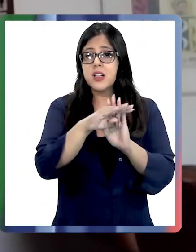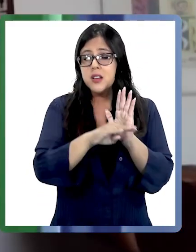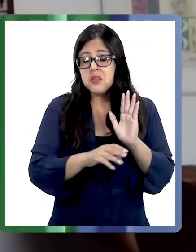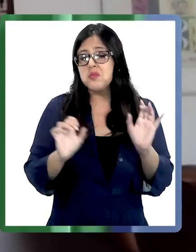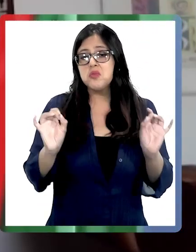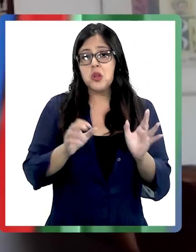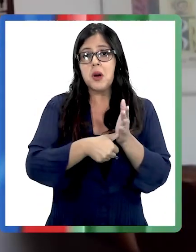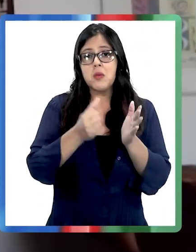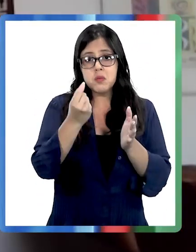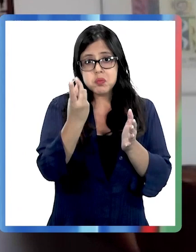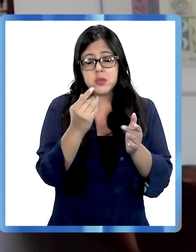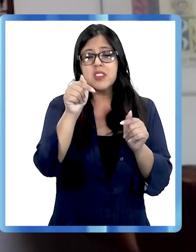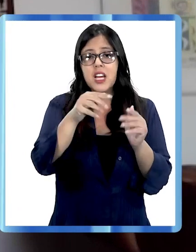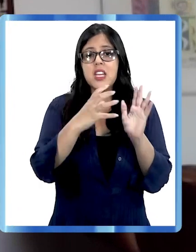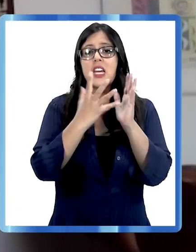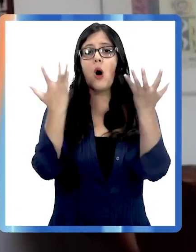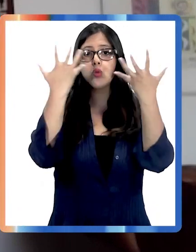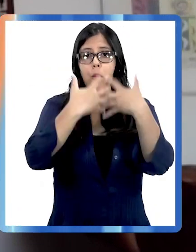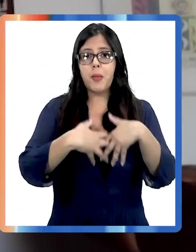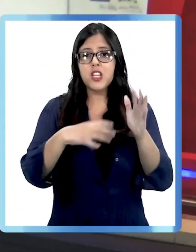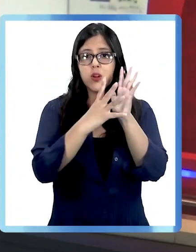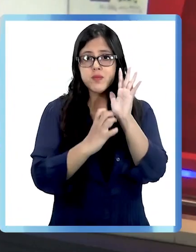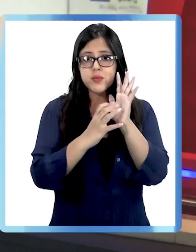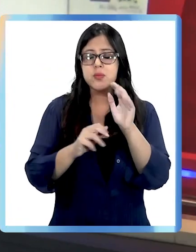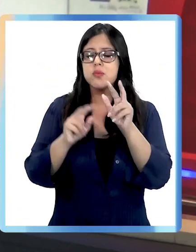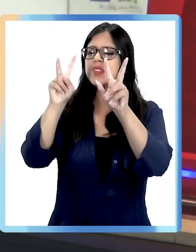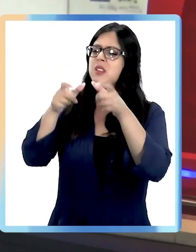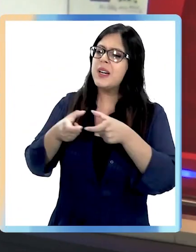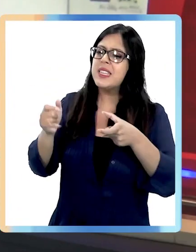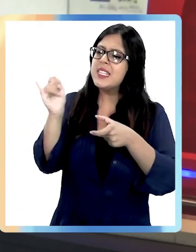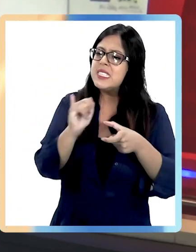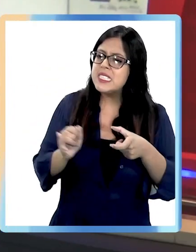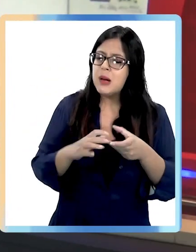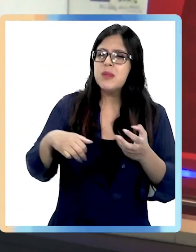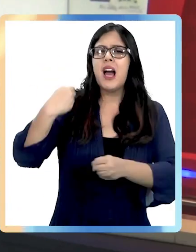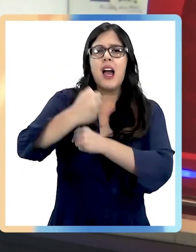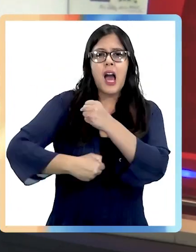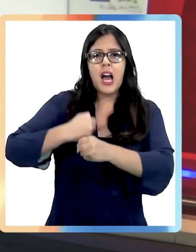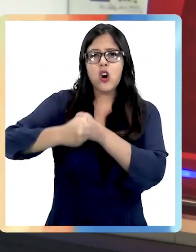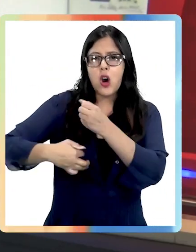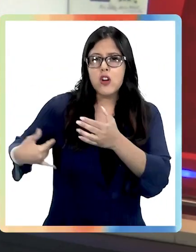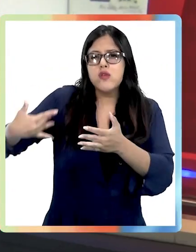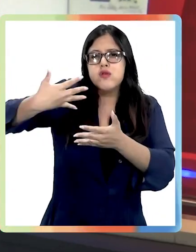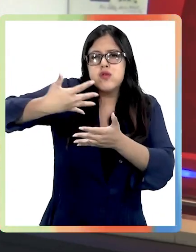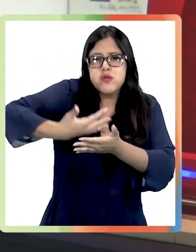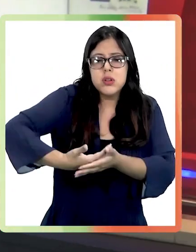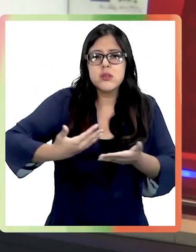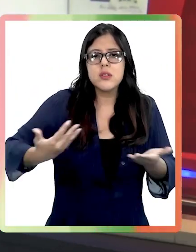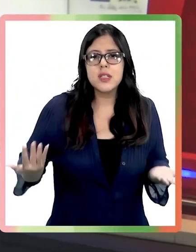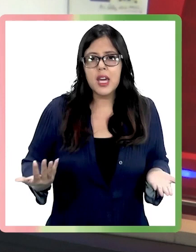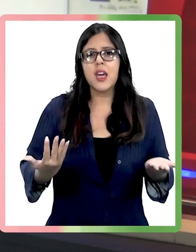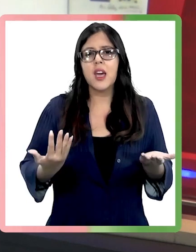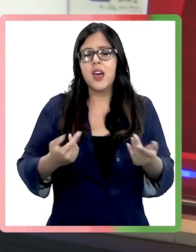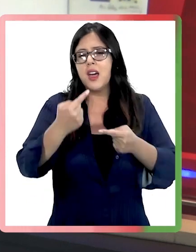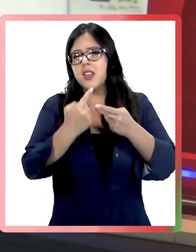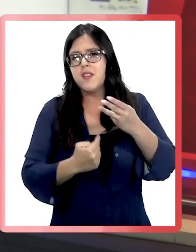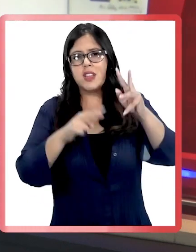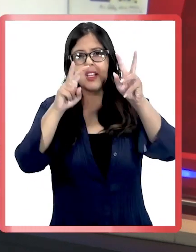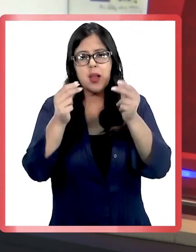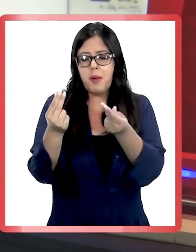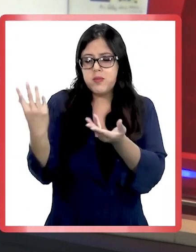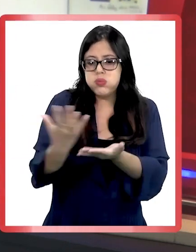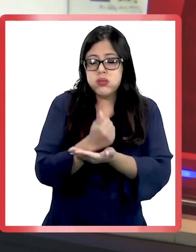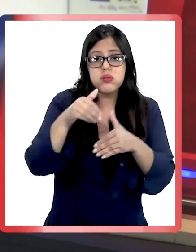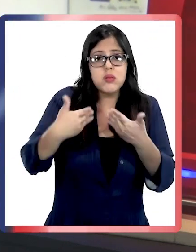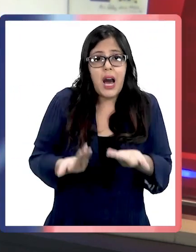con dar el RUT y se le hace automáticamente el descuento. Las ISAPRES han pasado largos años de tremendas utilidades y